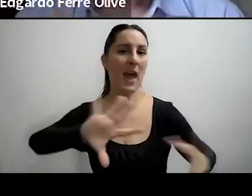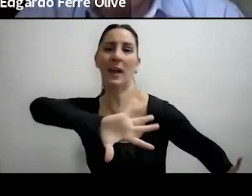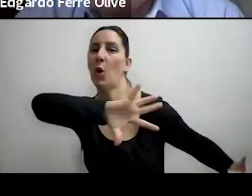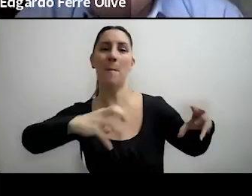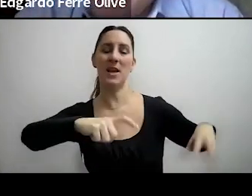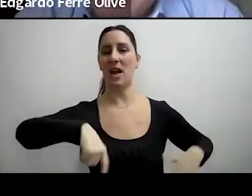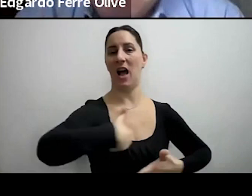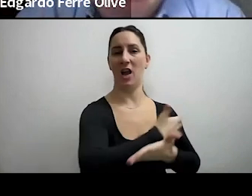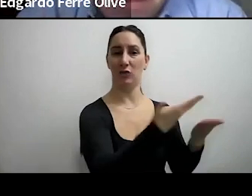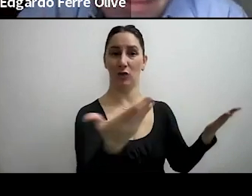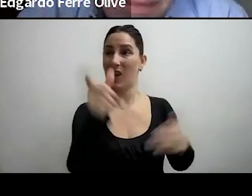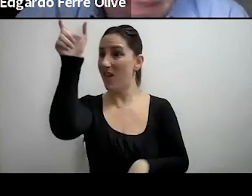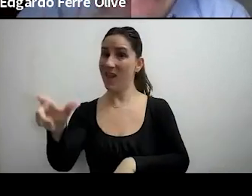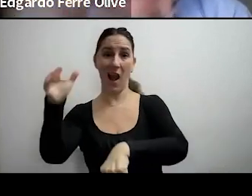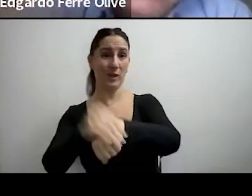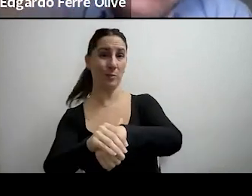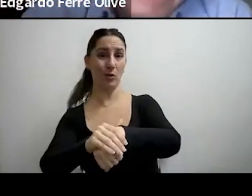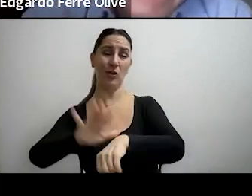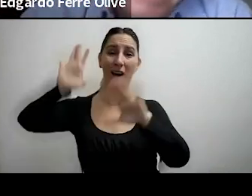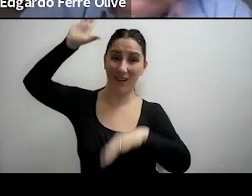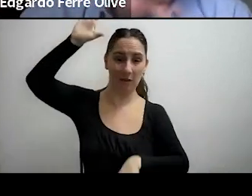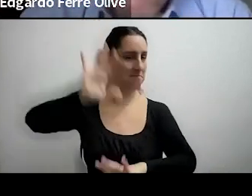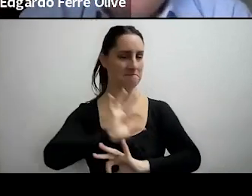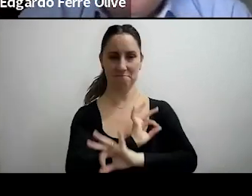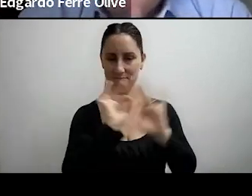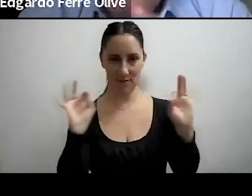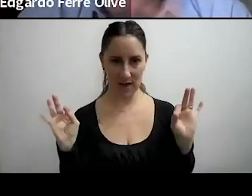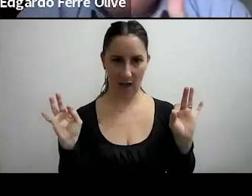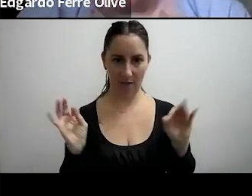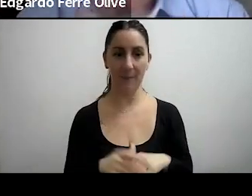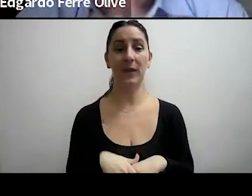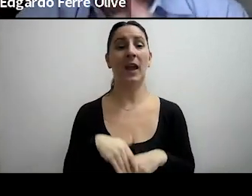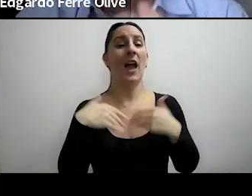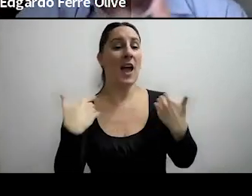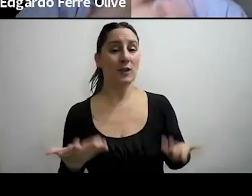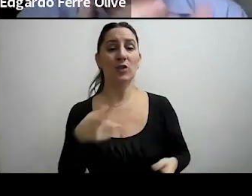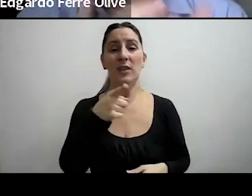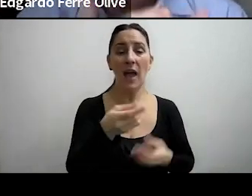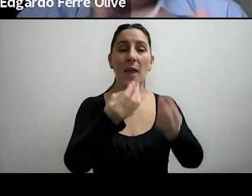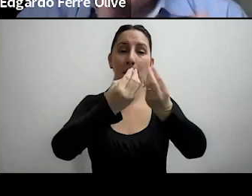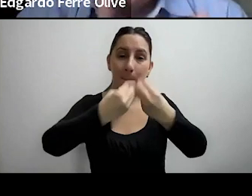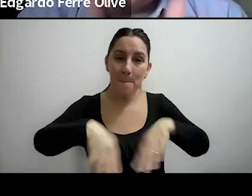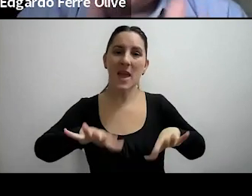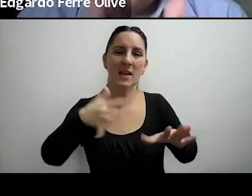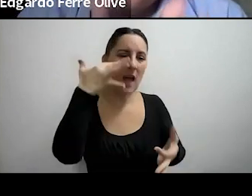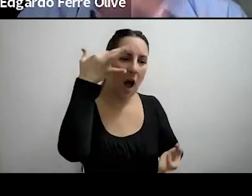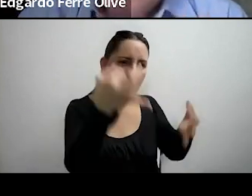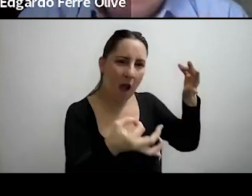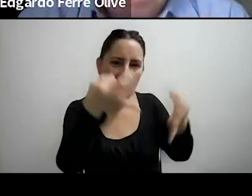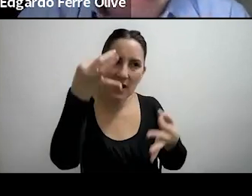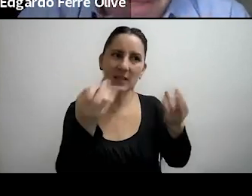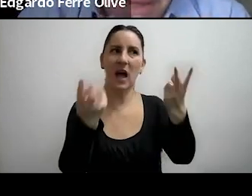no se va a hacer cargo de nada. ¿Tá? Ante eso, ¿qué aparece? Bueno, aparece todos sus estudios, bueno, ¿qué se puede